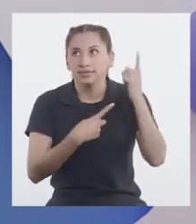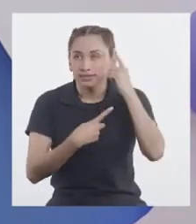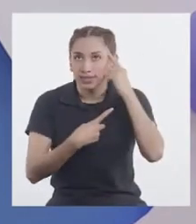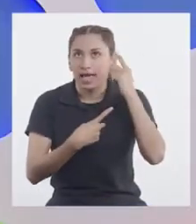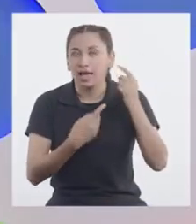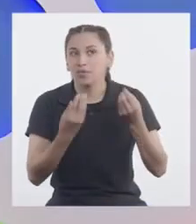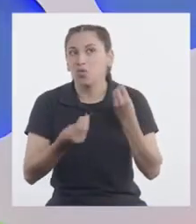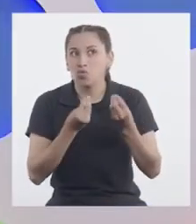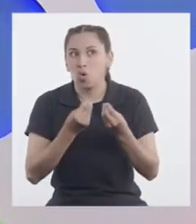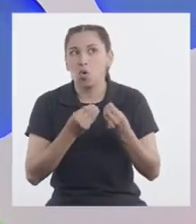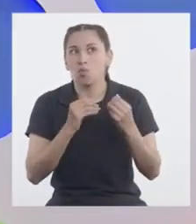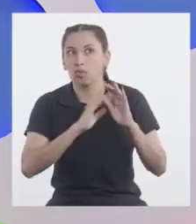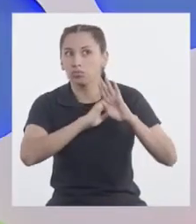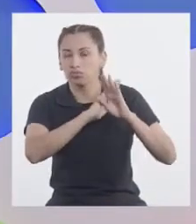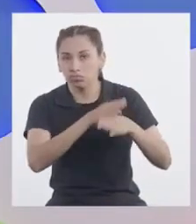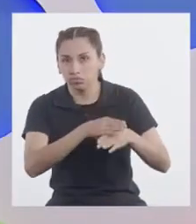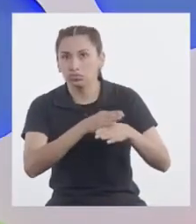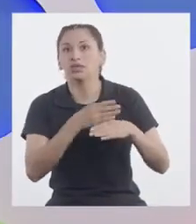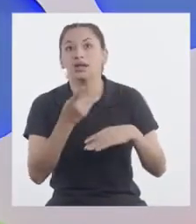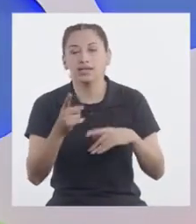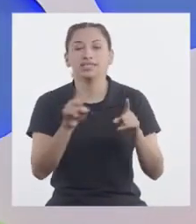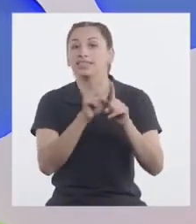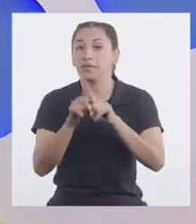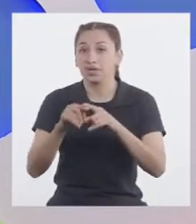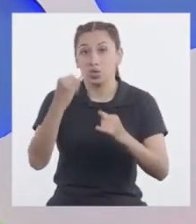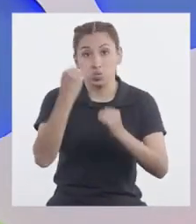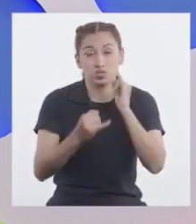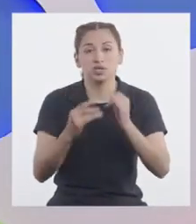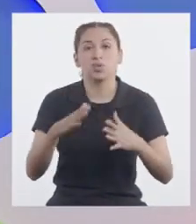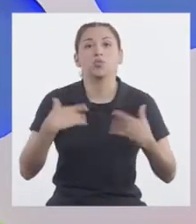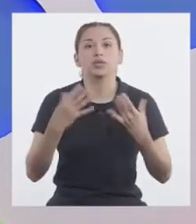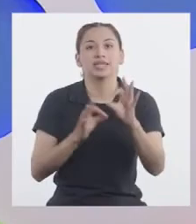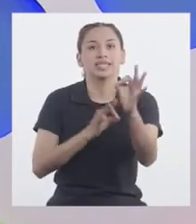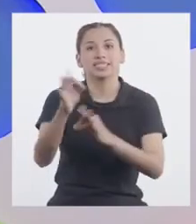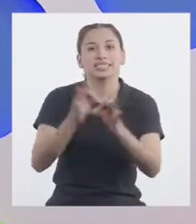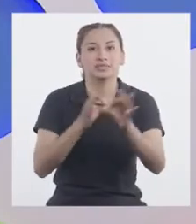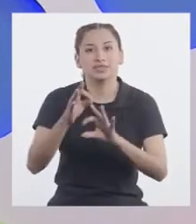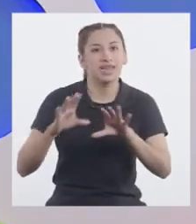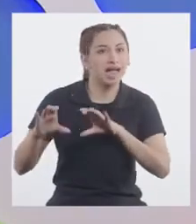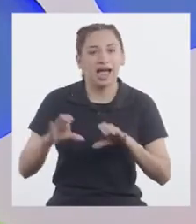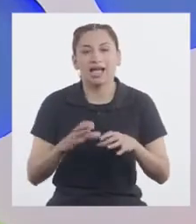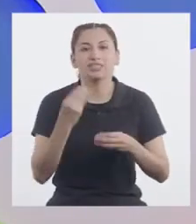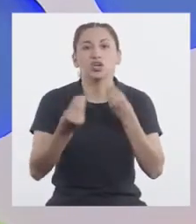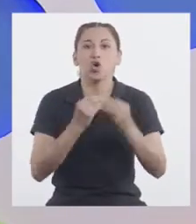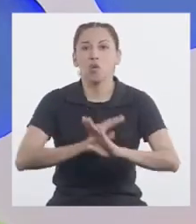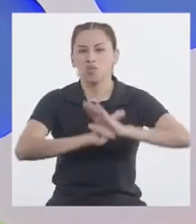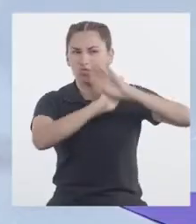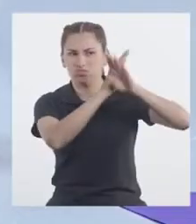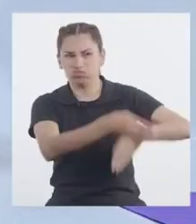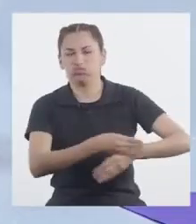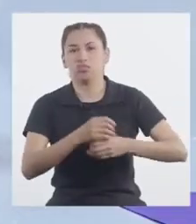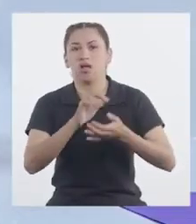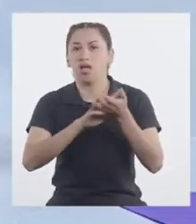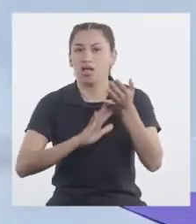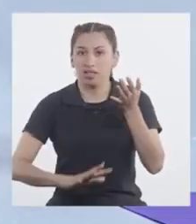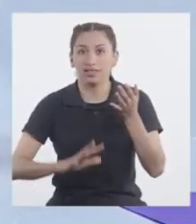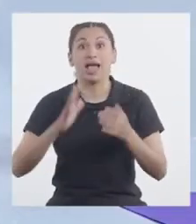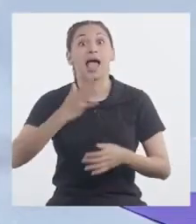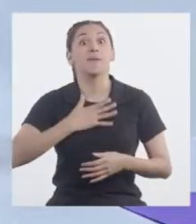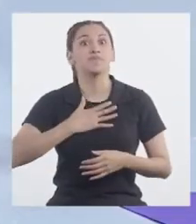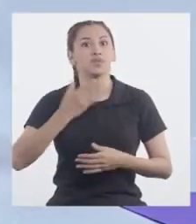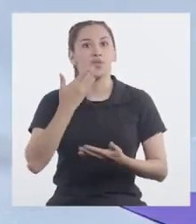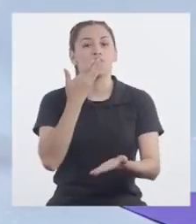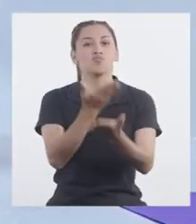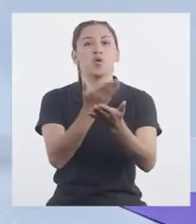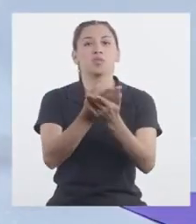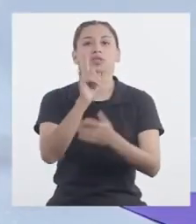con anemia. Sí, y finalmente se podrían explicar las acciones que se recomienda seguir para combatir la anemia. ¡Claro! Allí